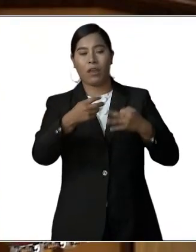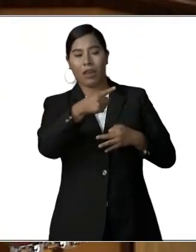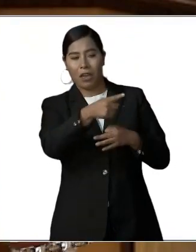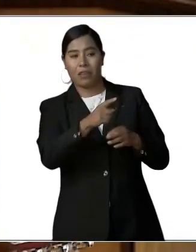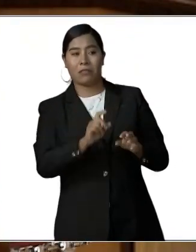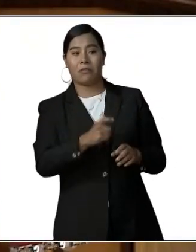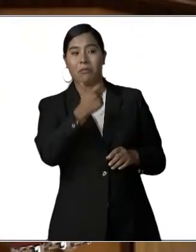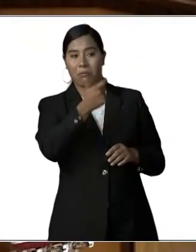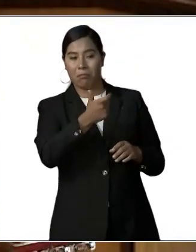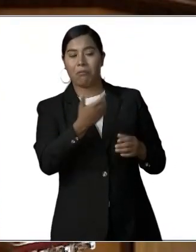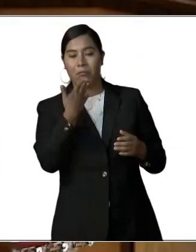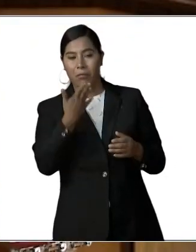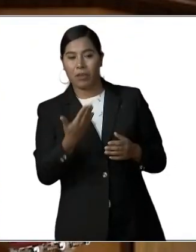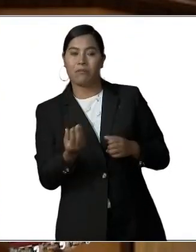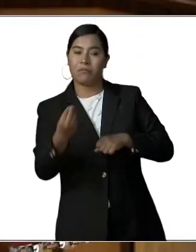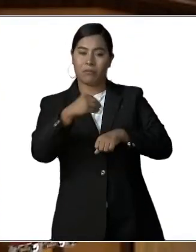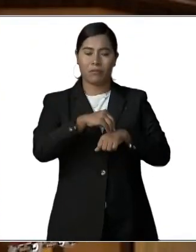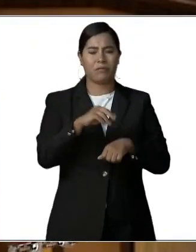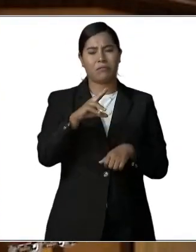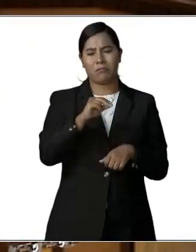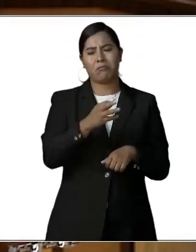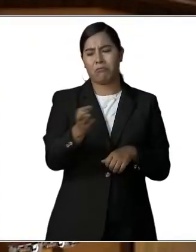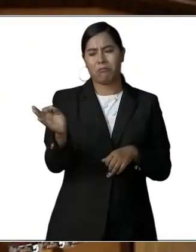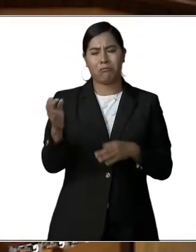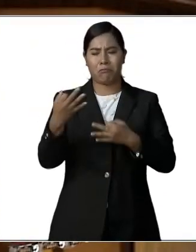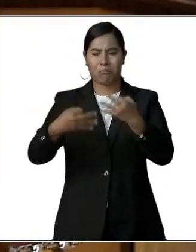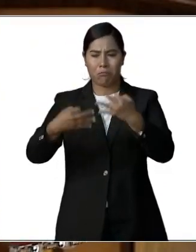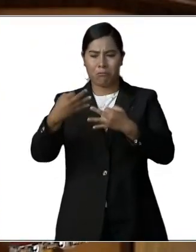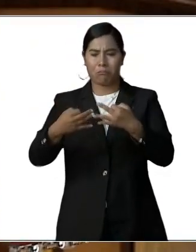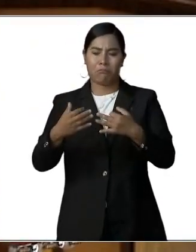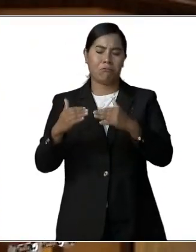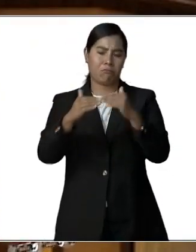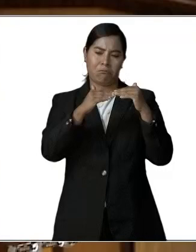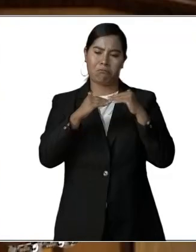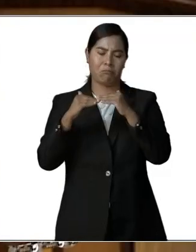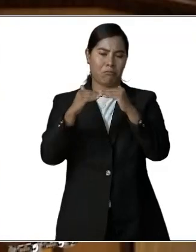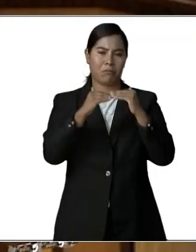sea uniforme, que haya una intención de uniformizar